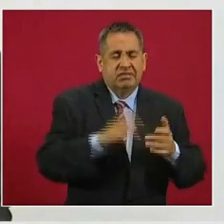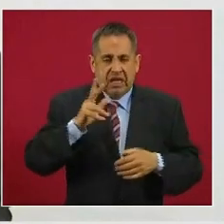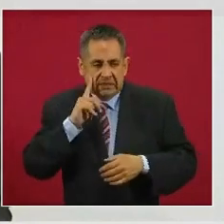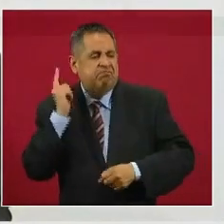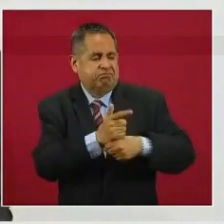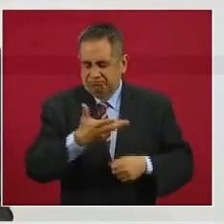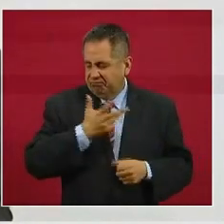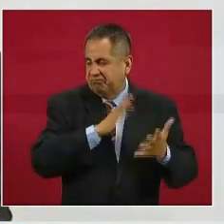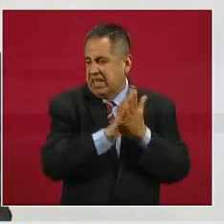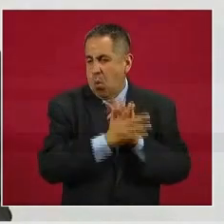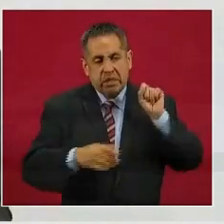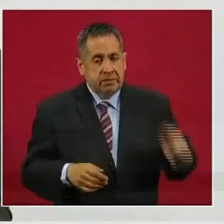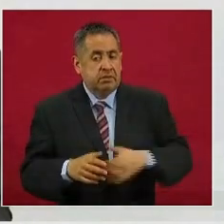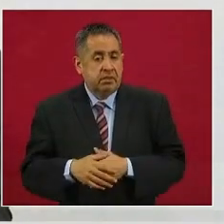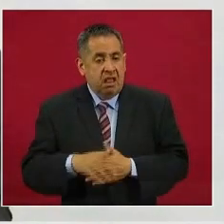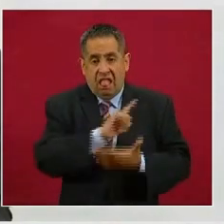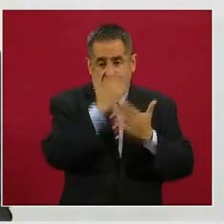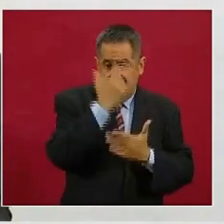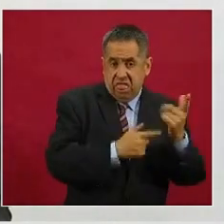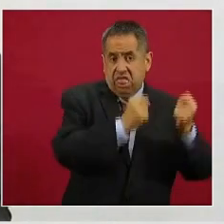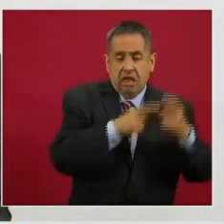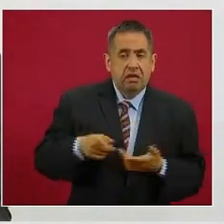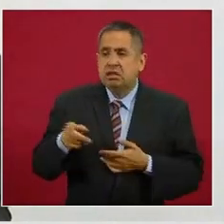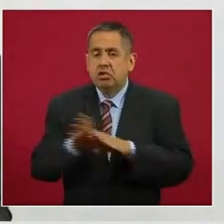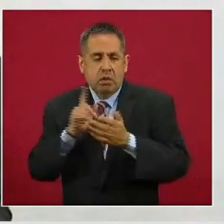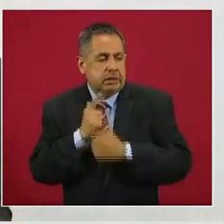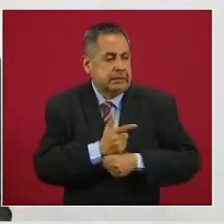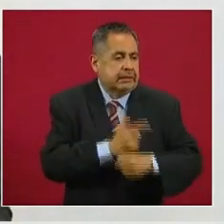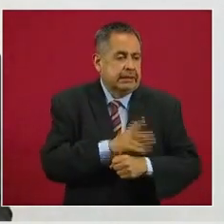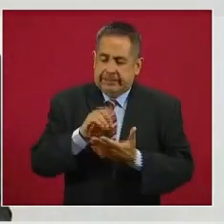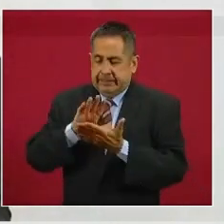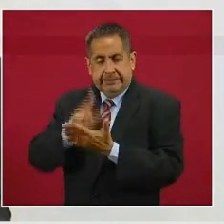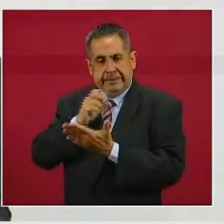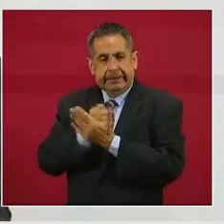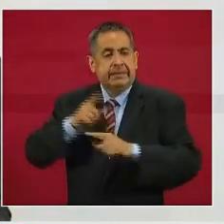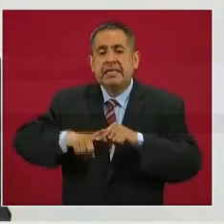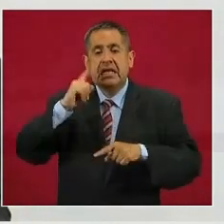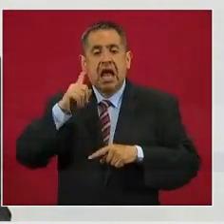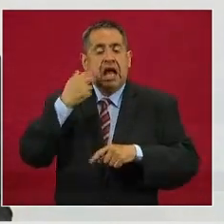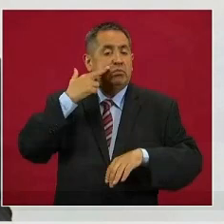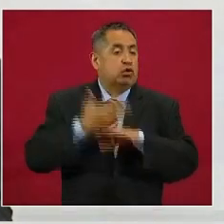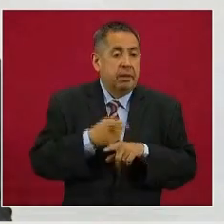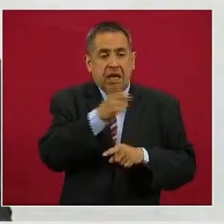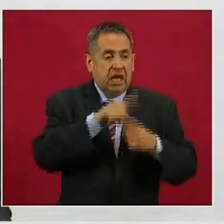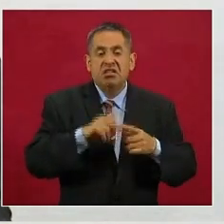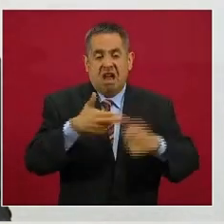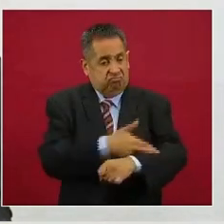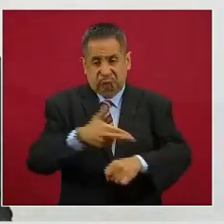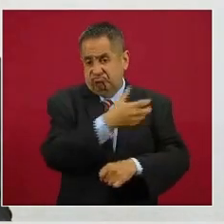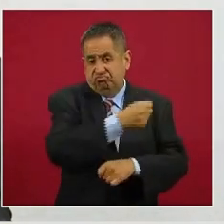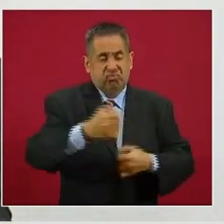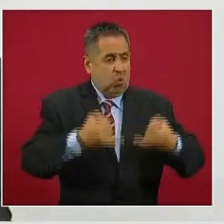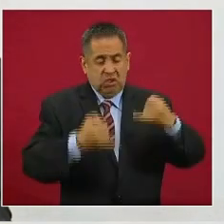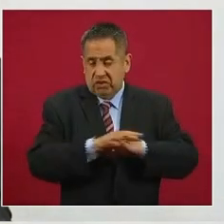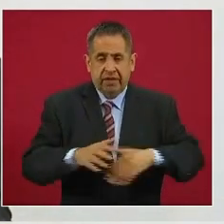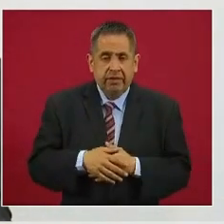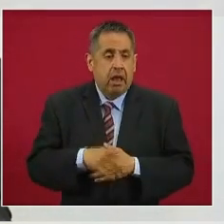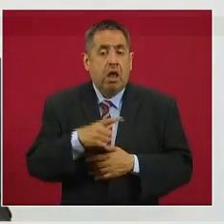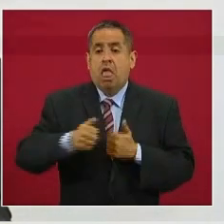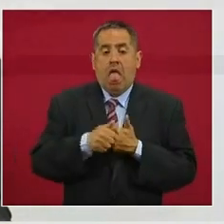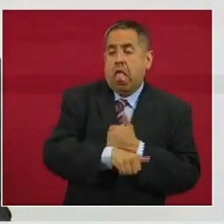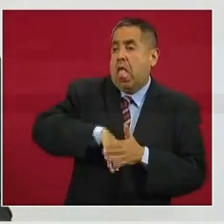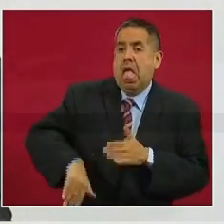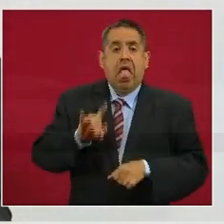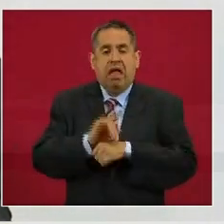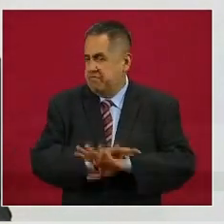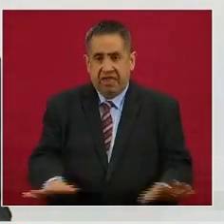se ha probado plenamente. Los delitos oficiales contra la Administración de Justicia se han acreditado y el responsable y sus auxiliares están siendo procesados. Se ha roto la barrera del encubrimiento